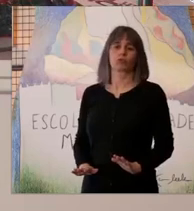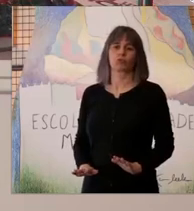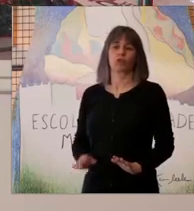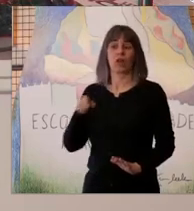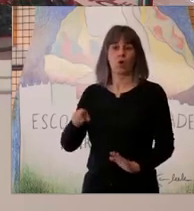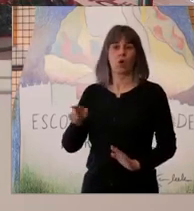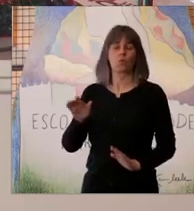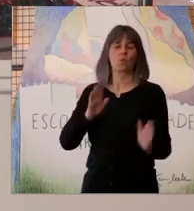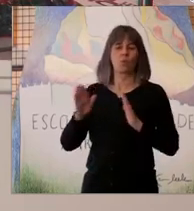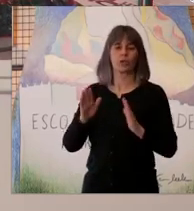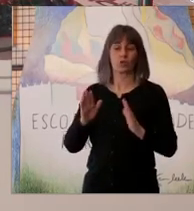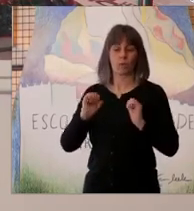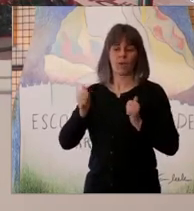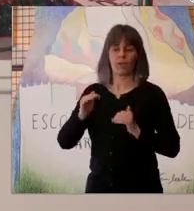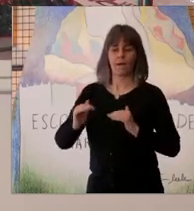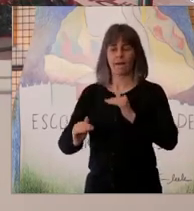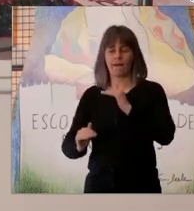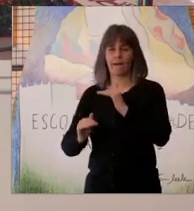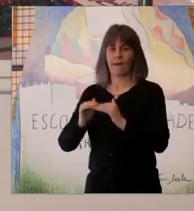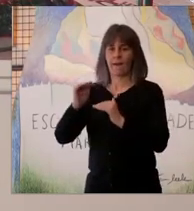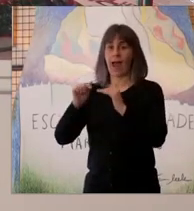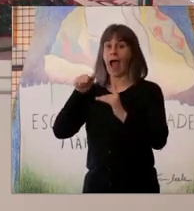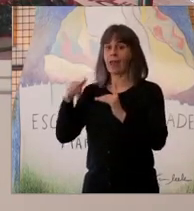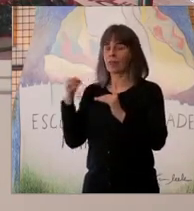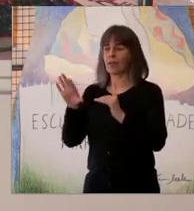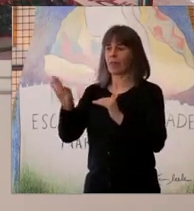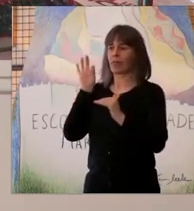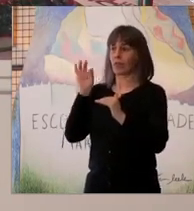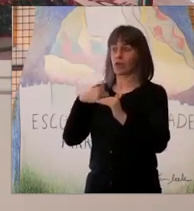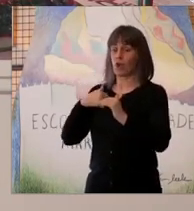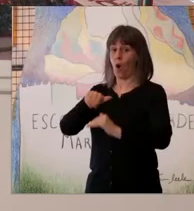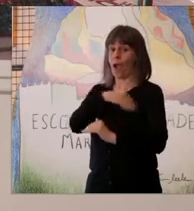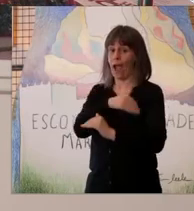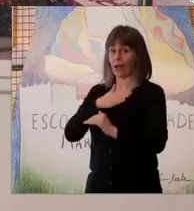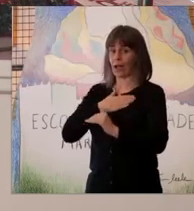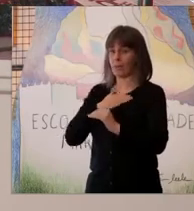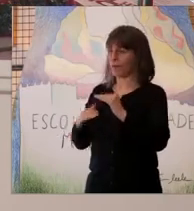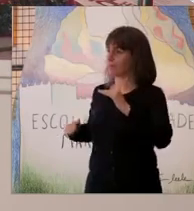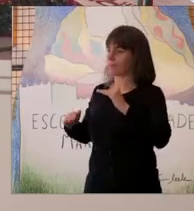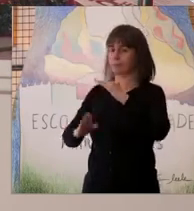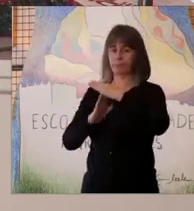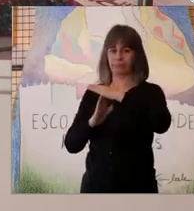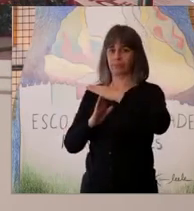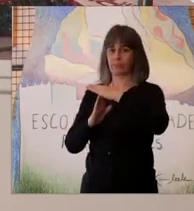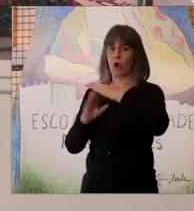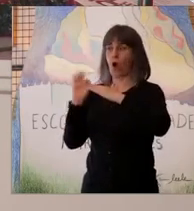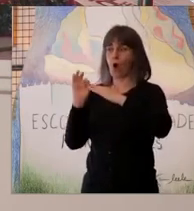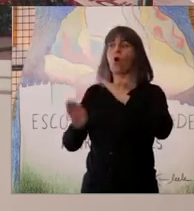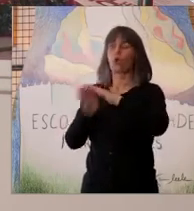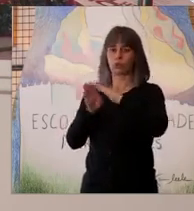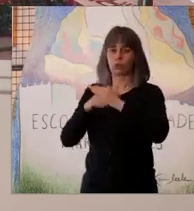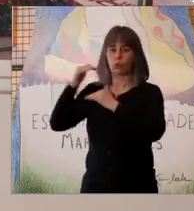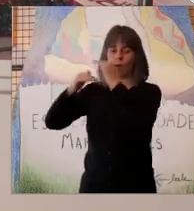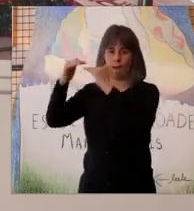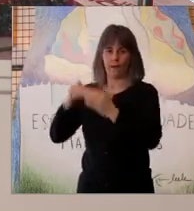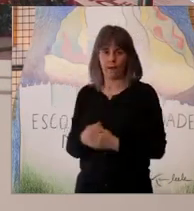que estás Subiendo escalones ahí tienes que decidir si paralizar tu carrera o seguir con ella porque los medios de comunicación